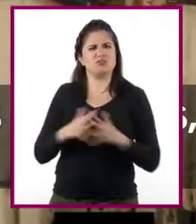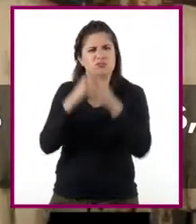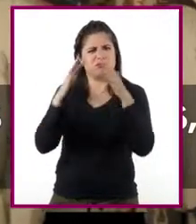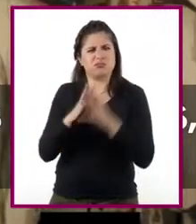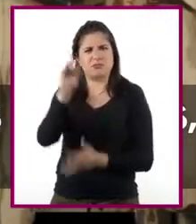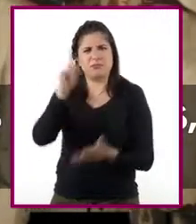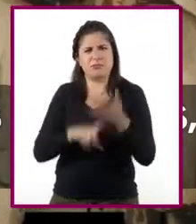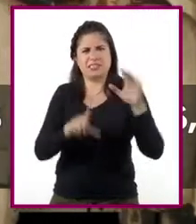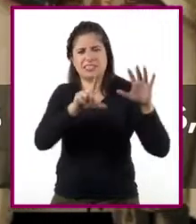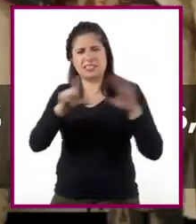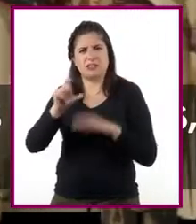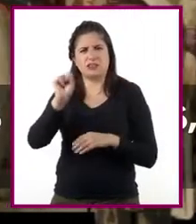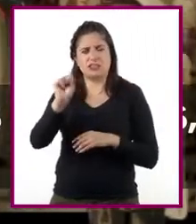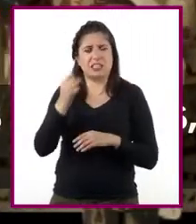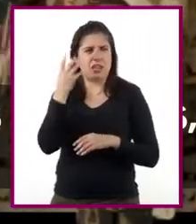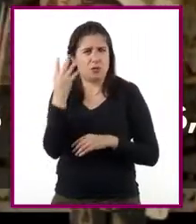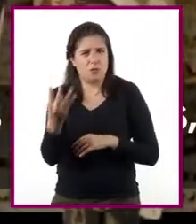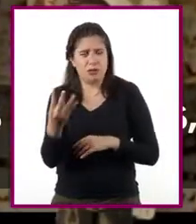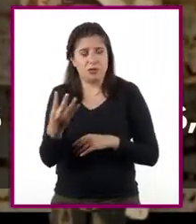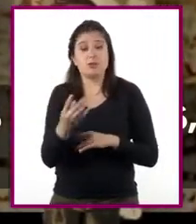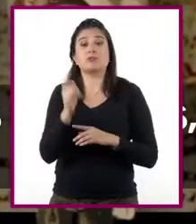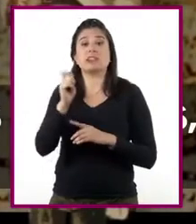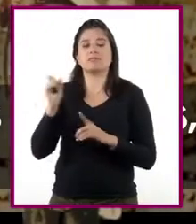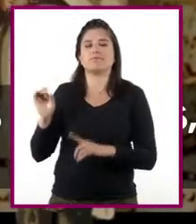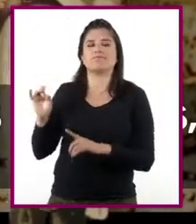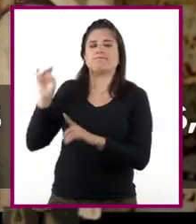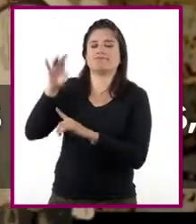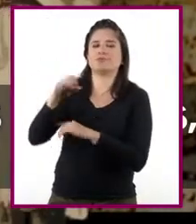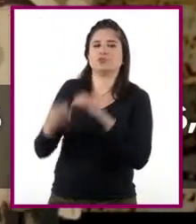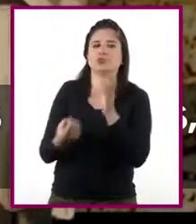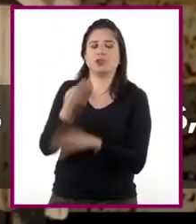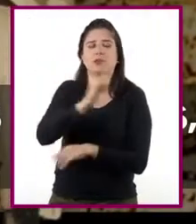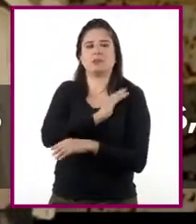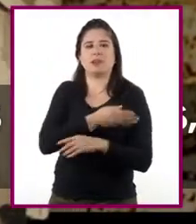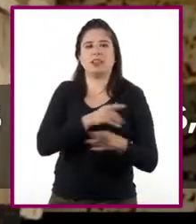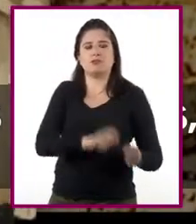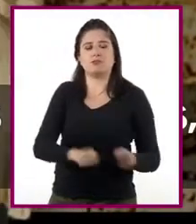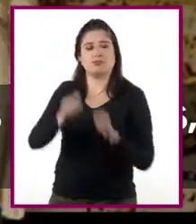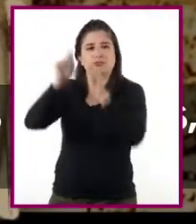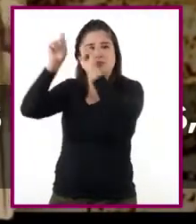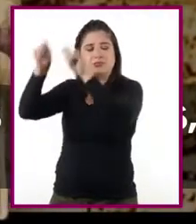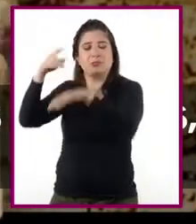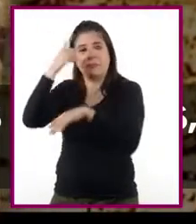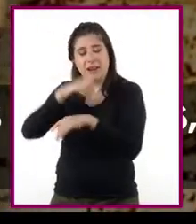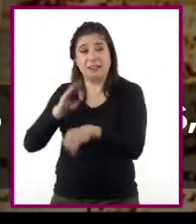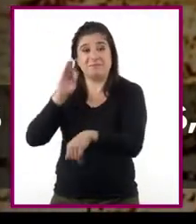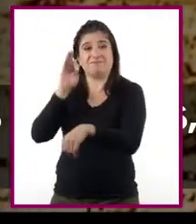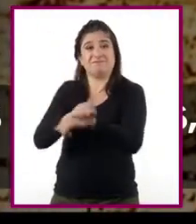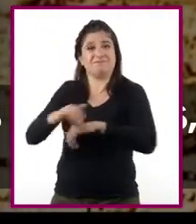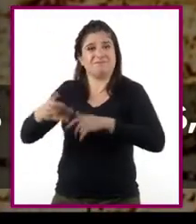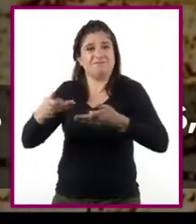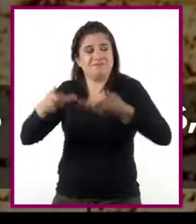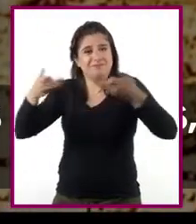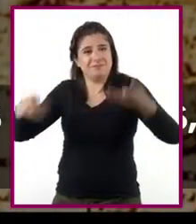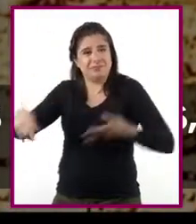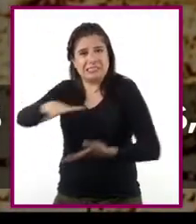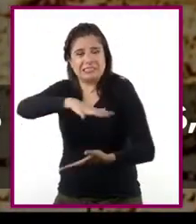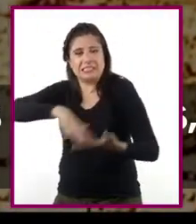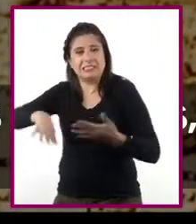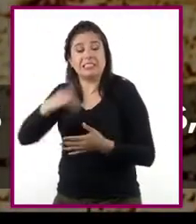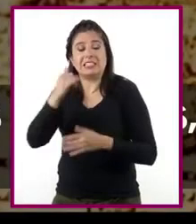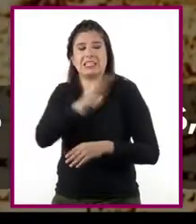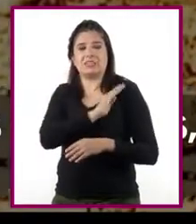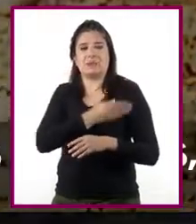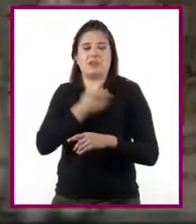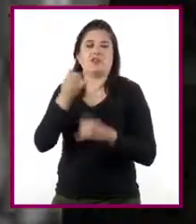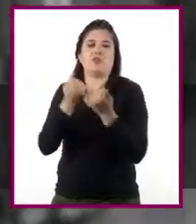en 1764, enviado a la Nueva España para defender el territorio y asegurar el dominio español